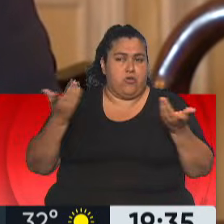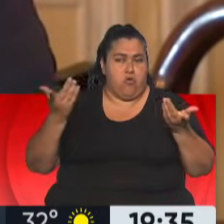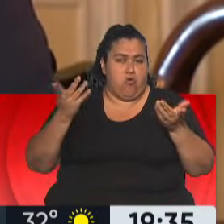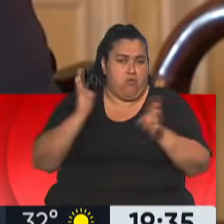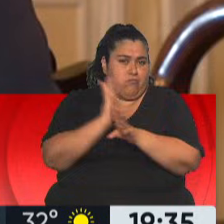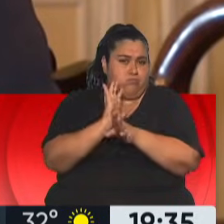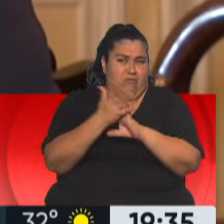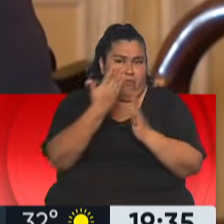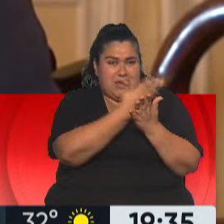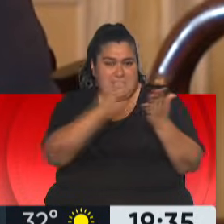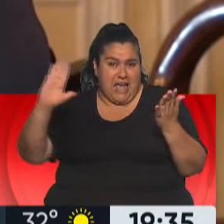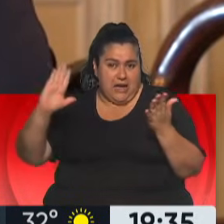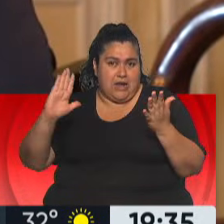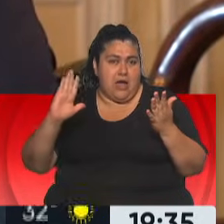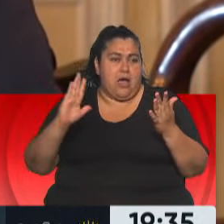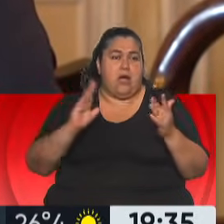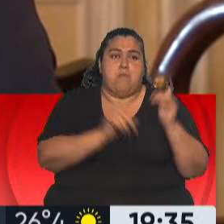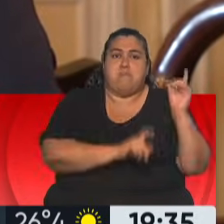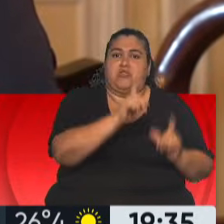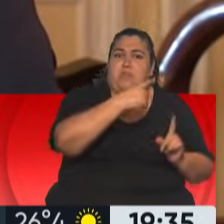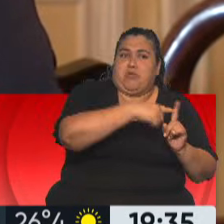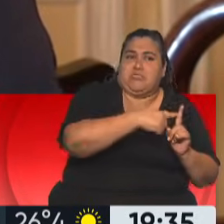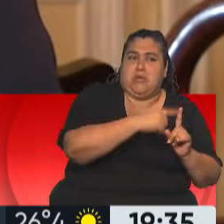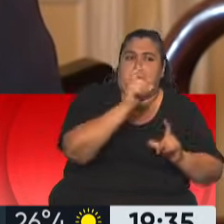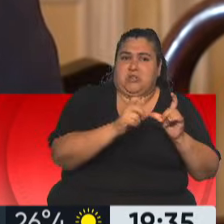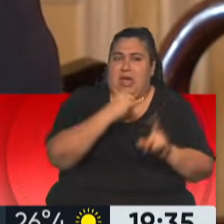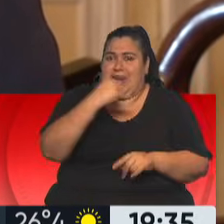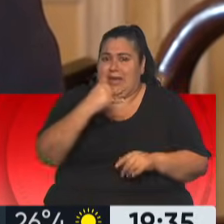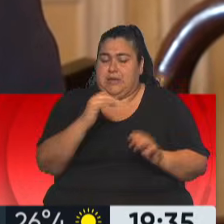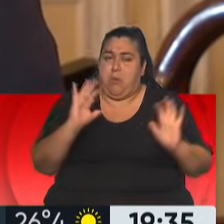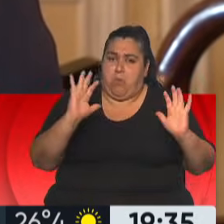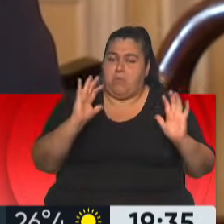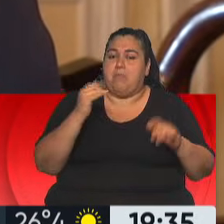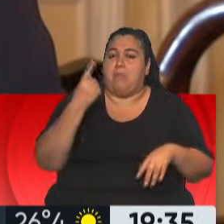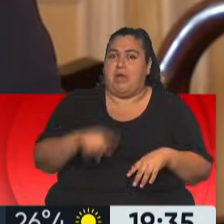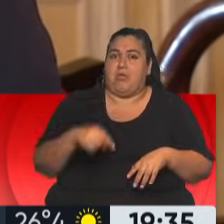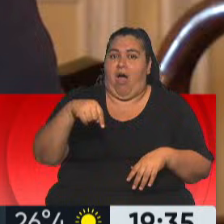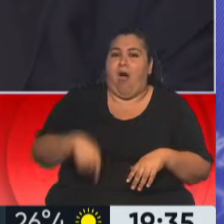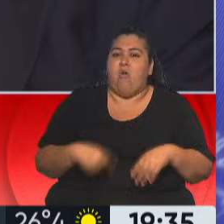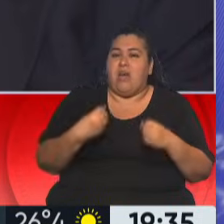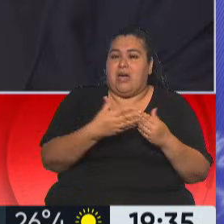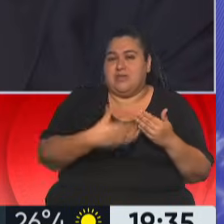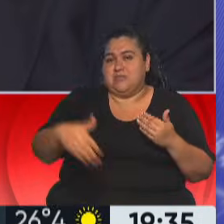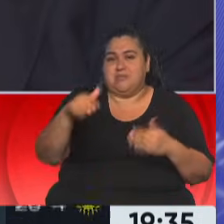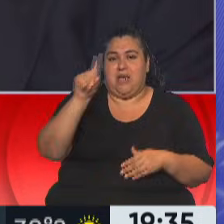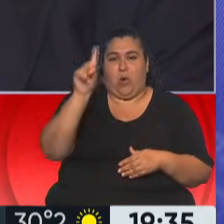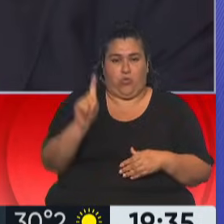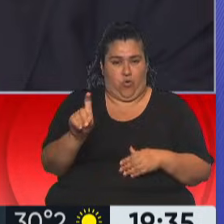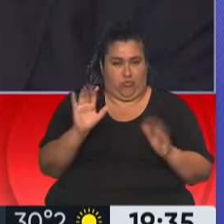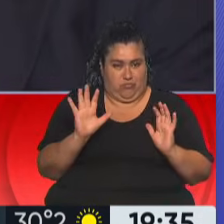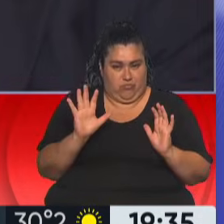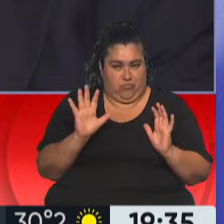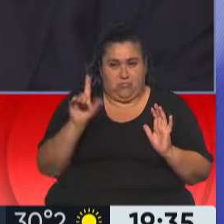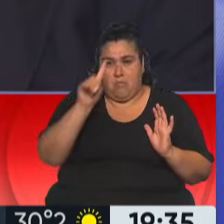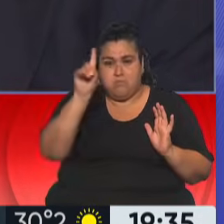personas, pero frente a lo que viene ahora me parece que está planteado una gran incógnita, ¿no? Es decir, el sábado